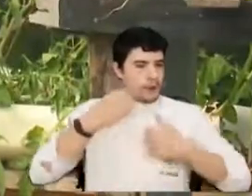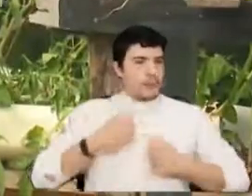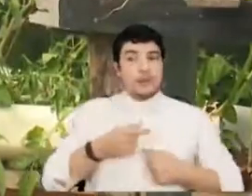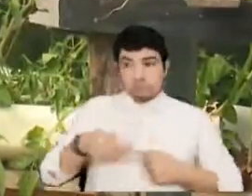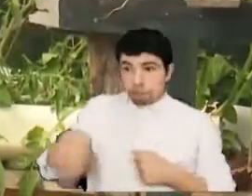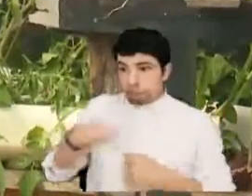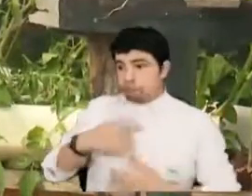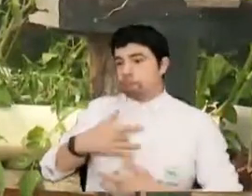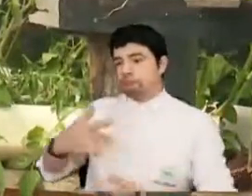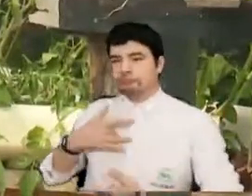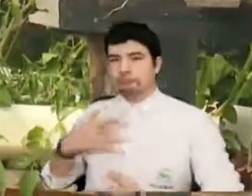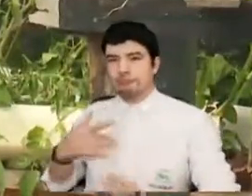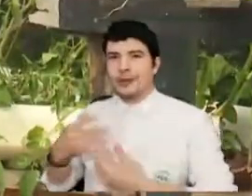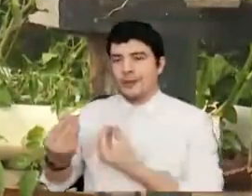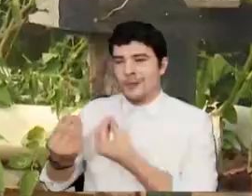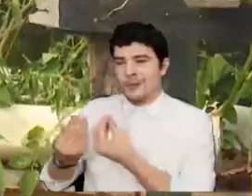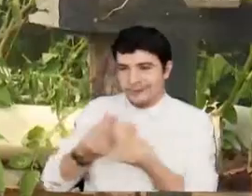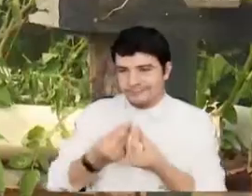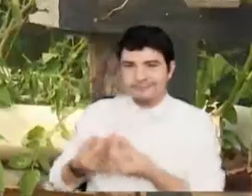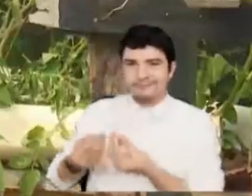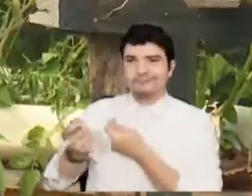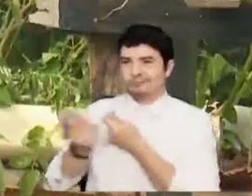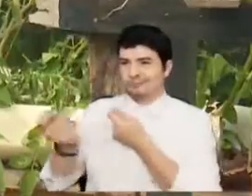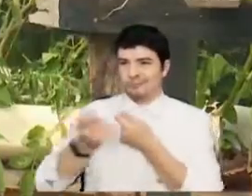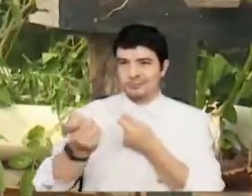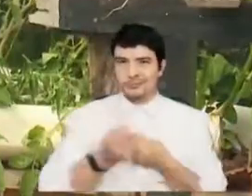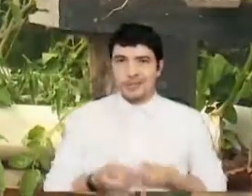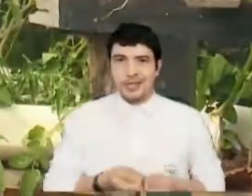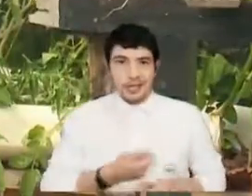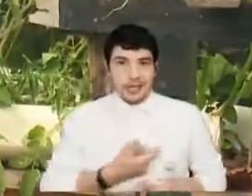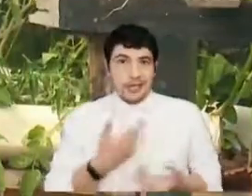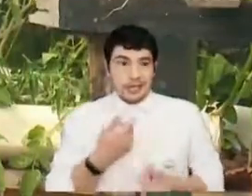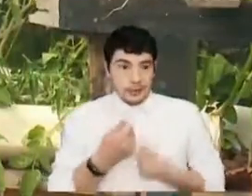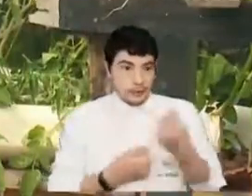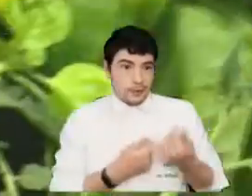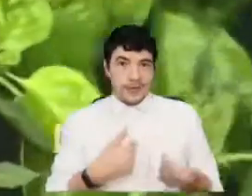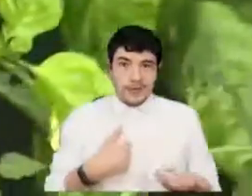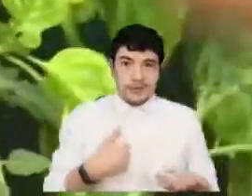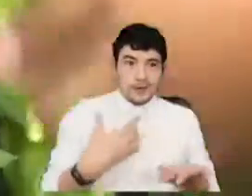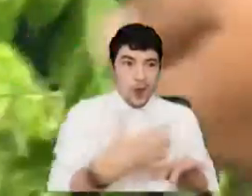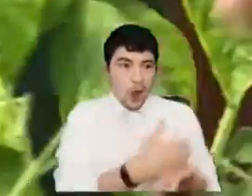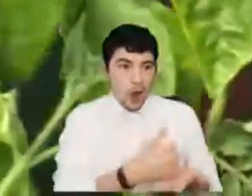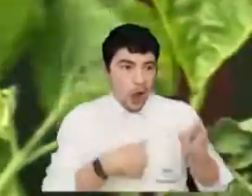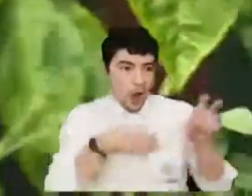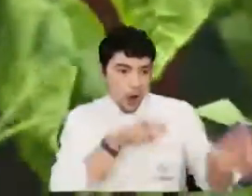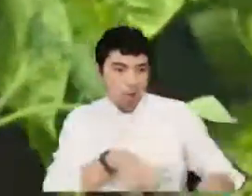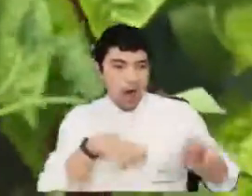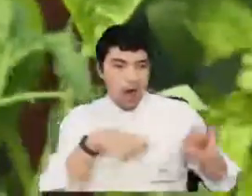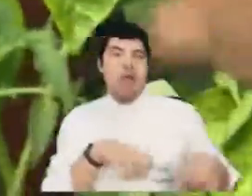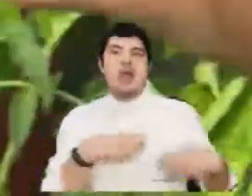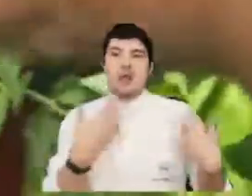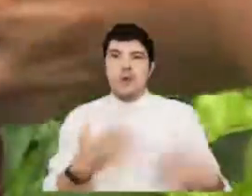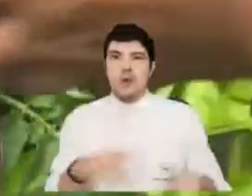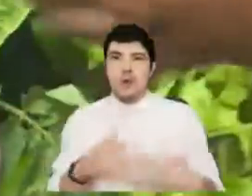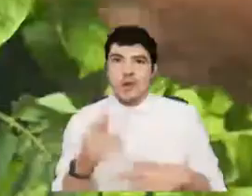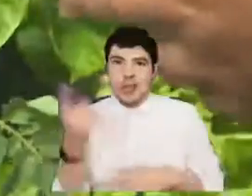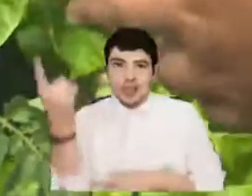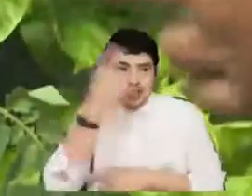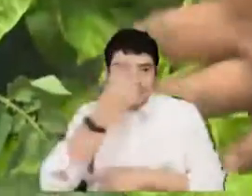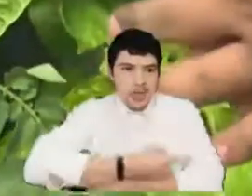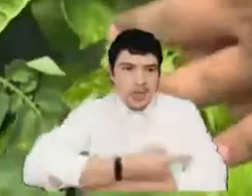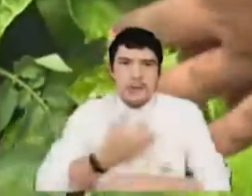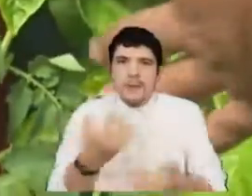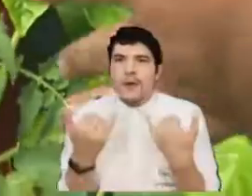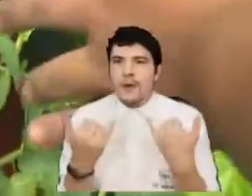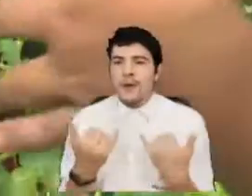es economía, porque cuando yo subo a la huerta a recoger lo que yo voy a hacer para el día, por ejemplo, hoy iba a hacer unos frijoles